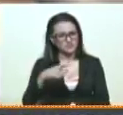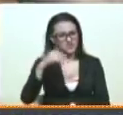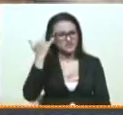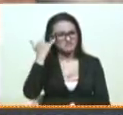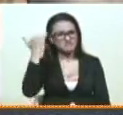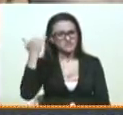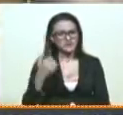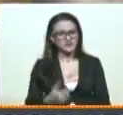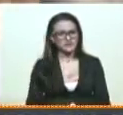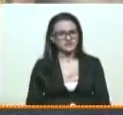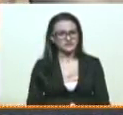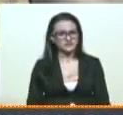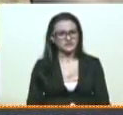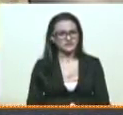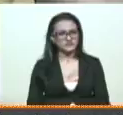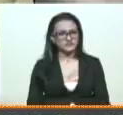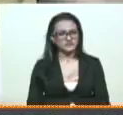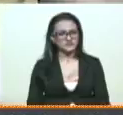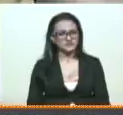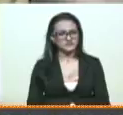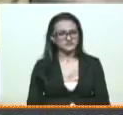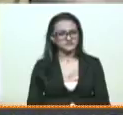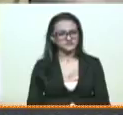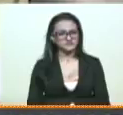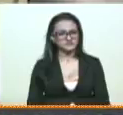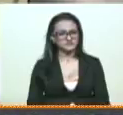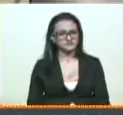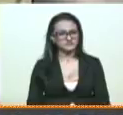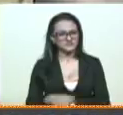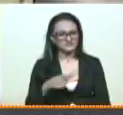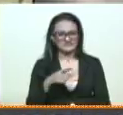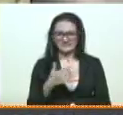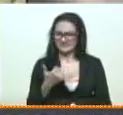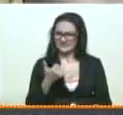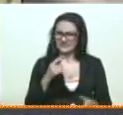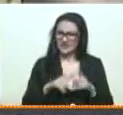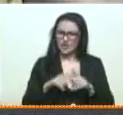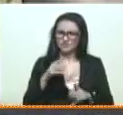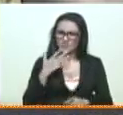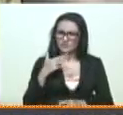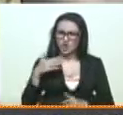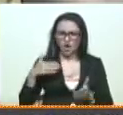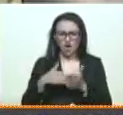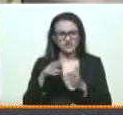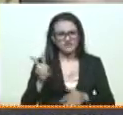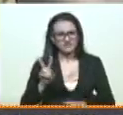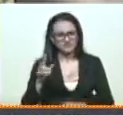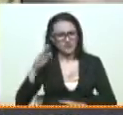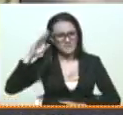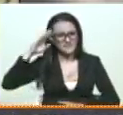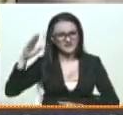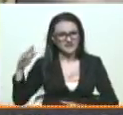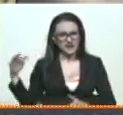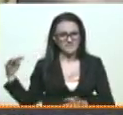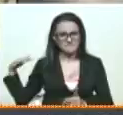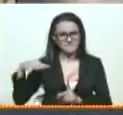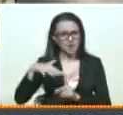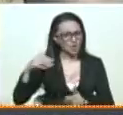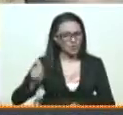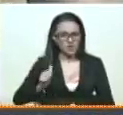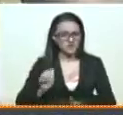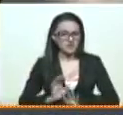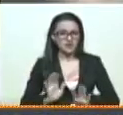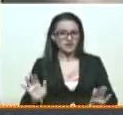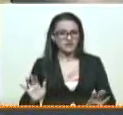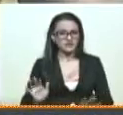tamaña validación, banalización y legitimación de una operación militar contra el país, cualquiera sea,